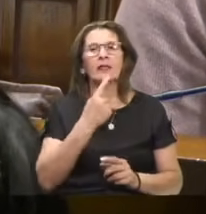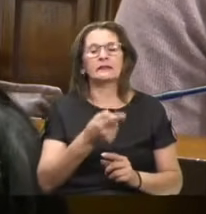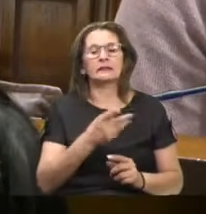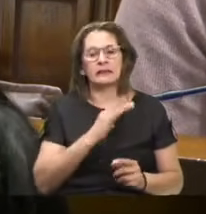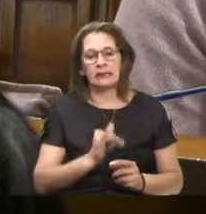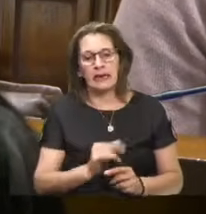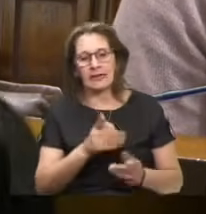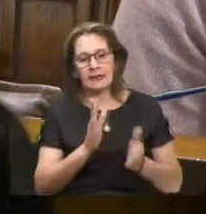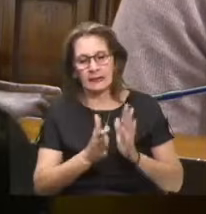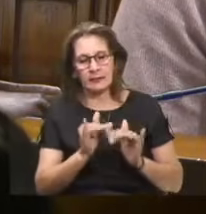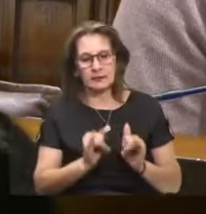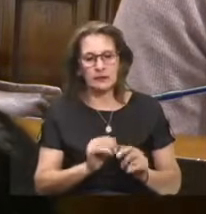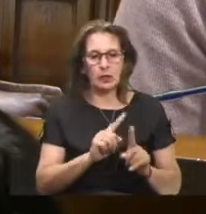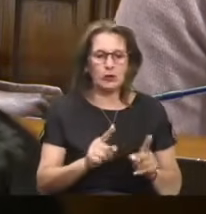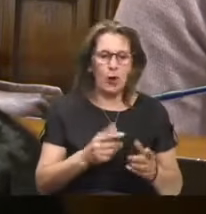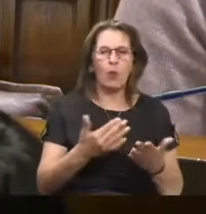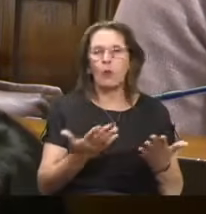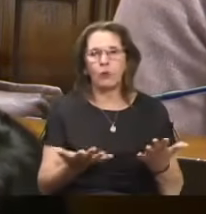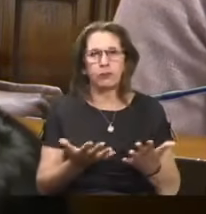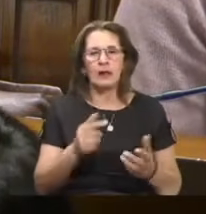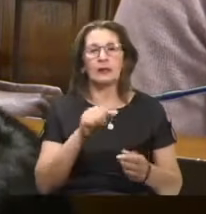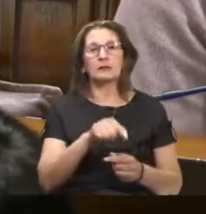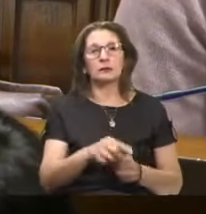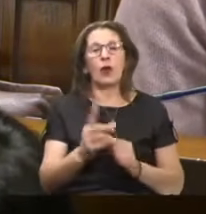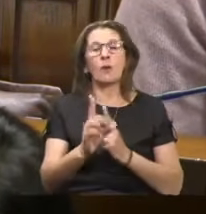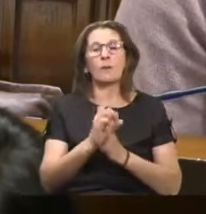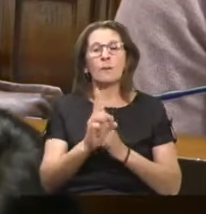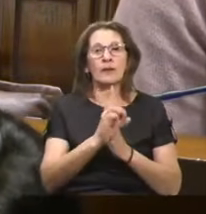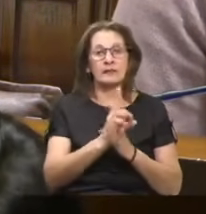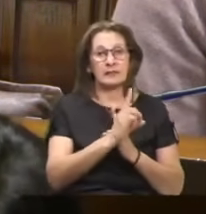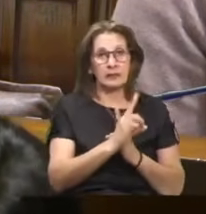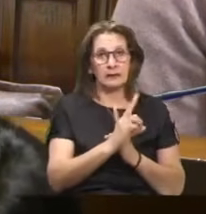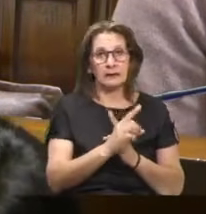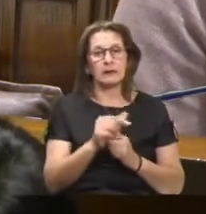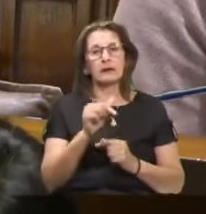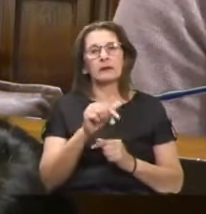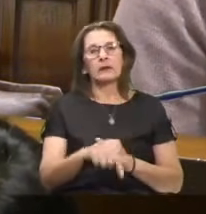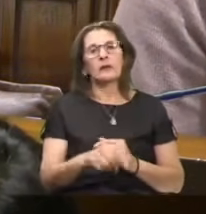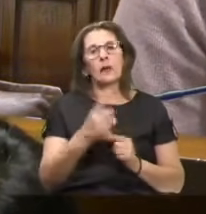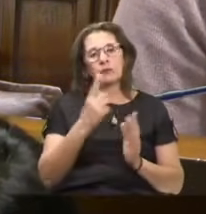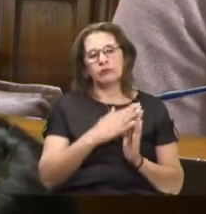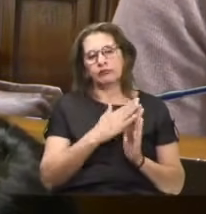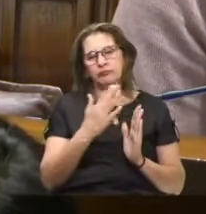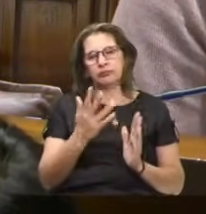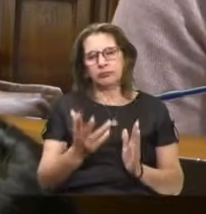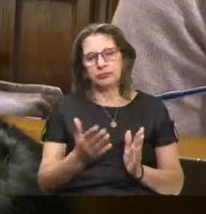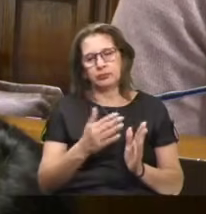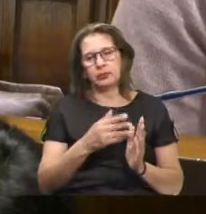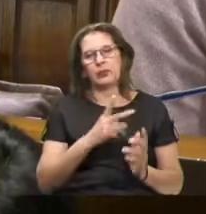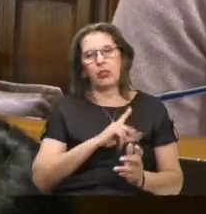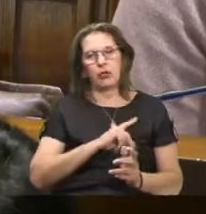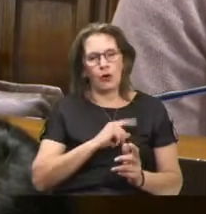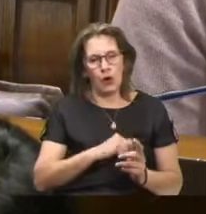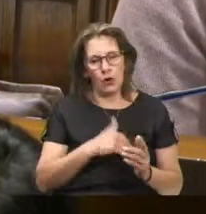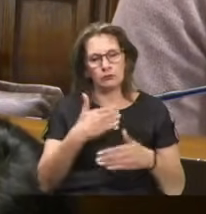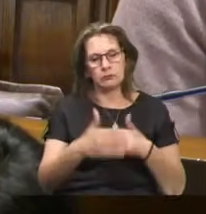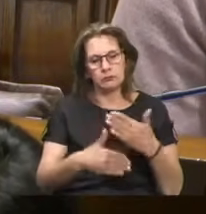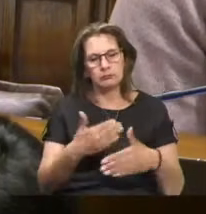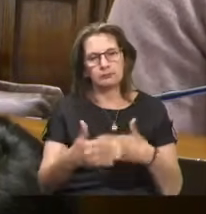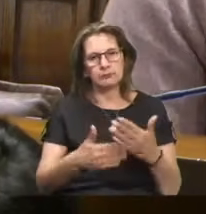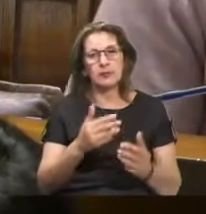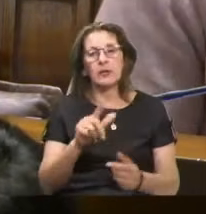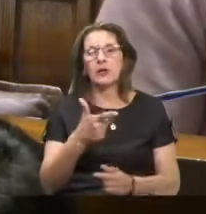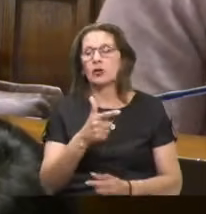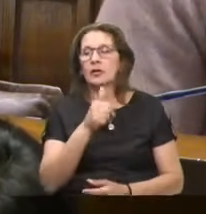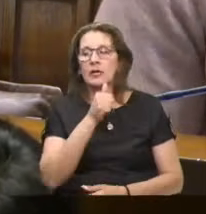tratamiento. En general, son pacientes que han pasado por un largo y doloroso proceso sin encontrar solución a